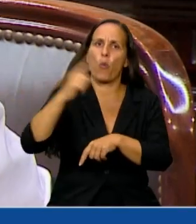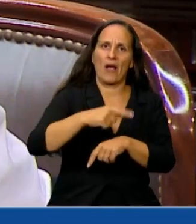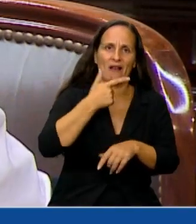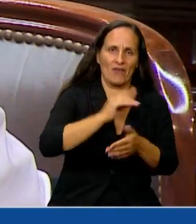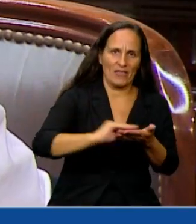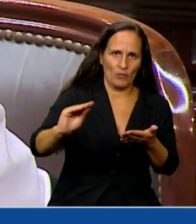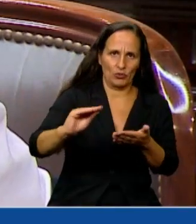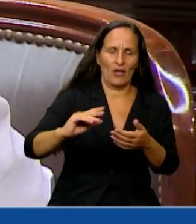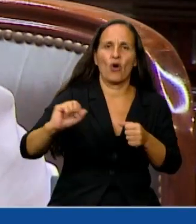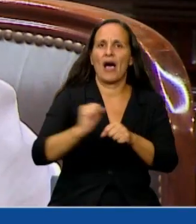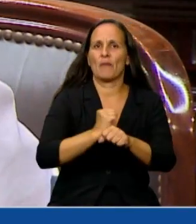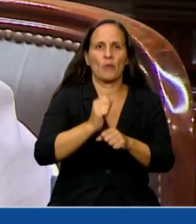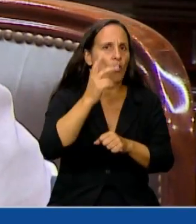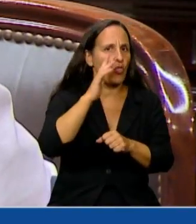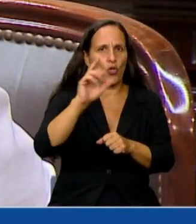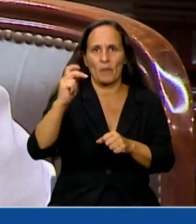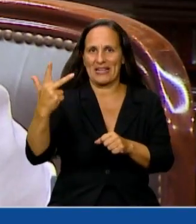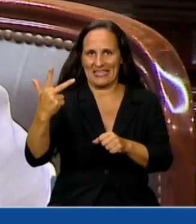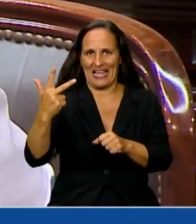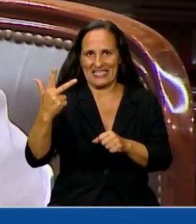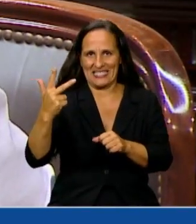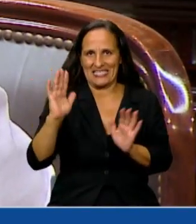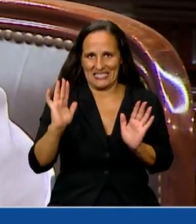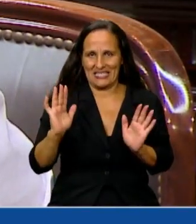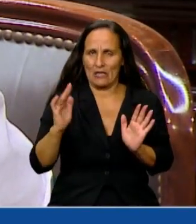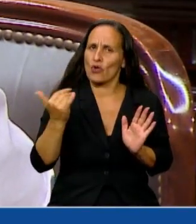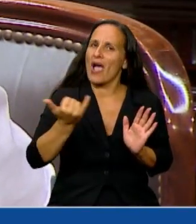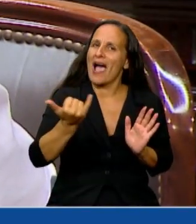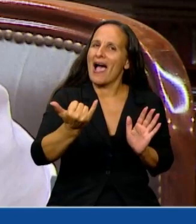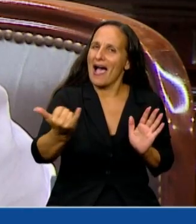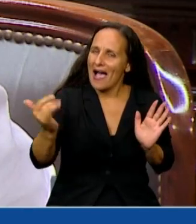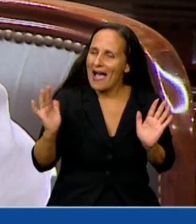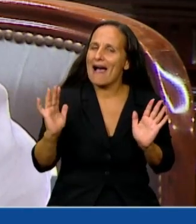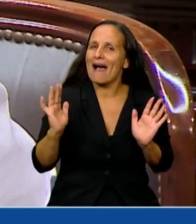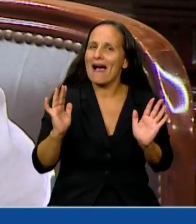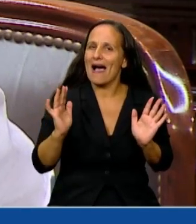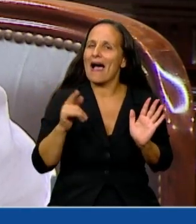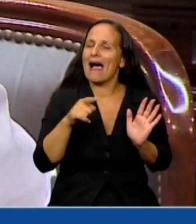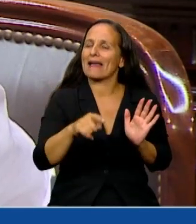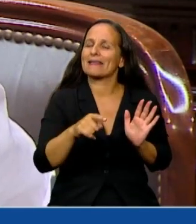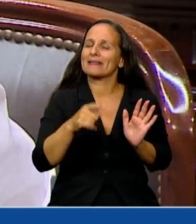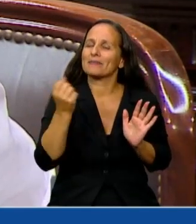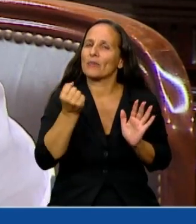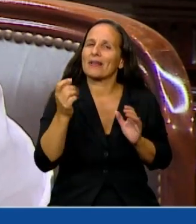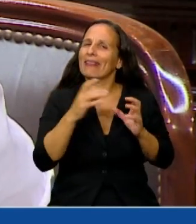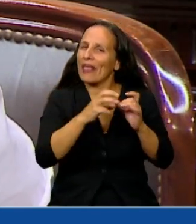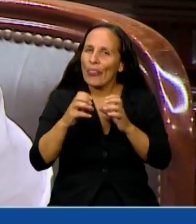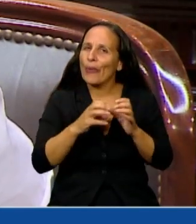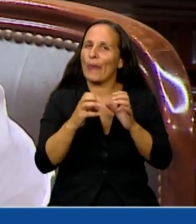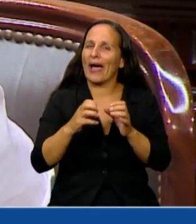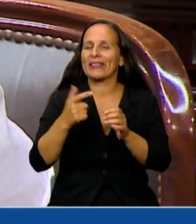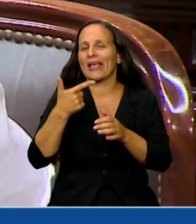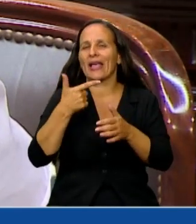fue aprobada en el 2003. Es decir, que hay prácticas adecuadas de debate entre las